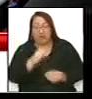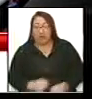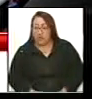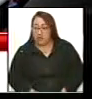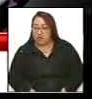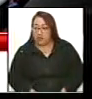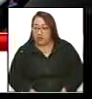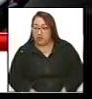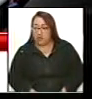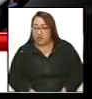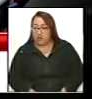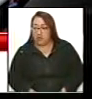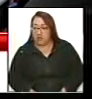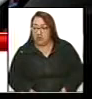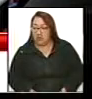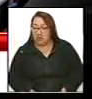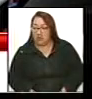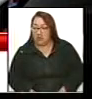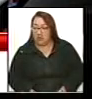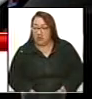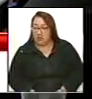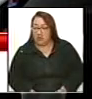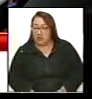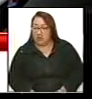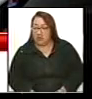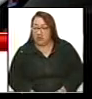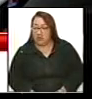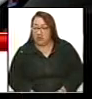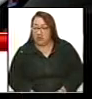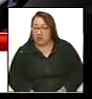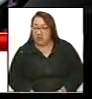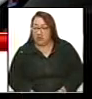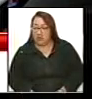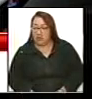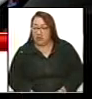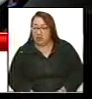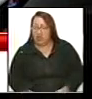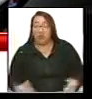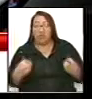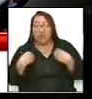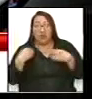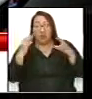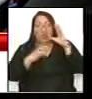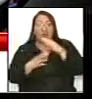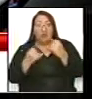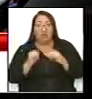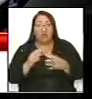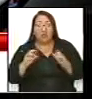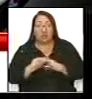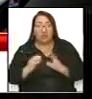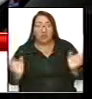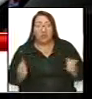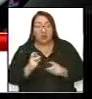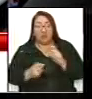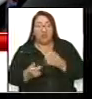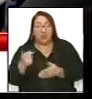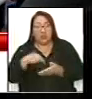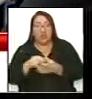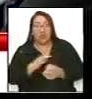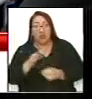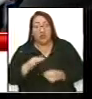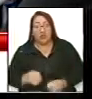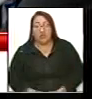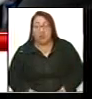ir a acceder a las oficinas, a buscar la información, imagínense cómo incentivar el sistema con los usuarios que están en